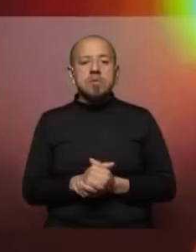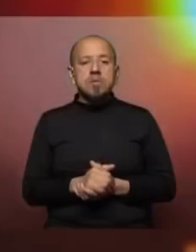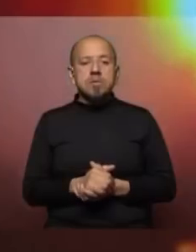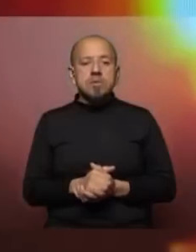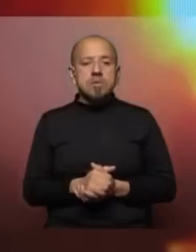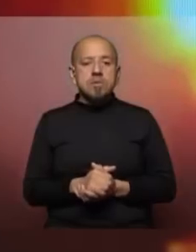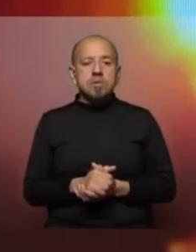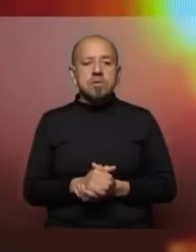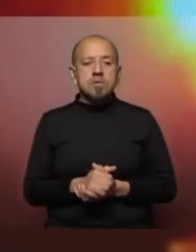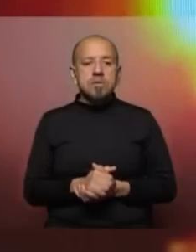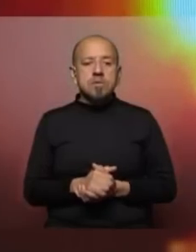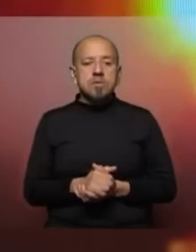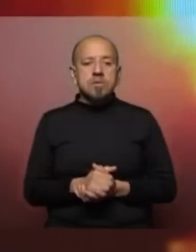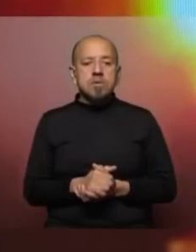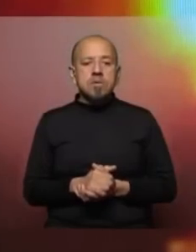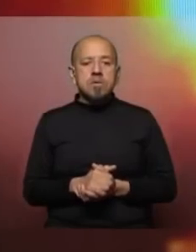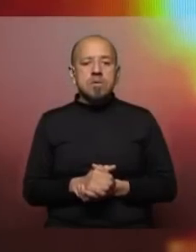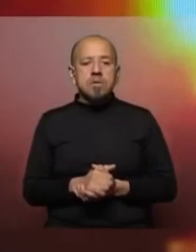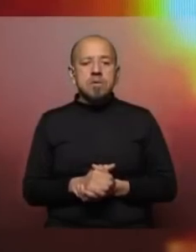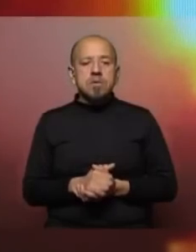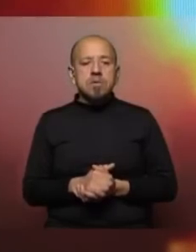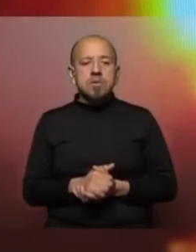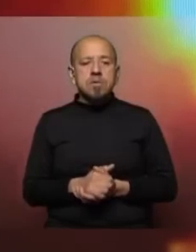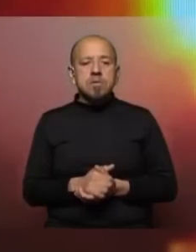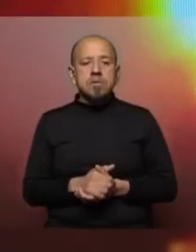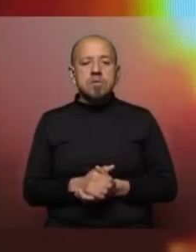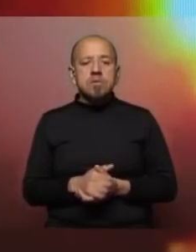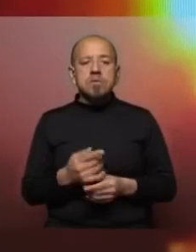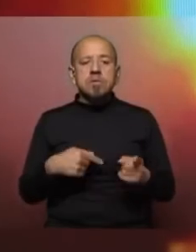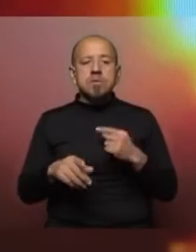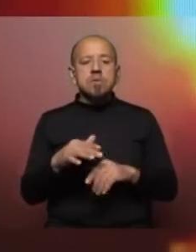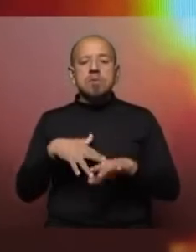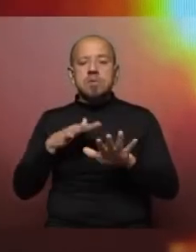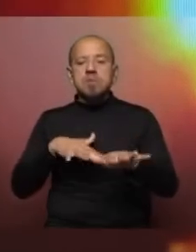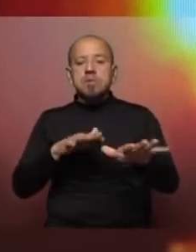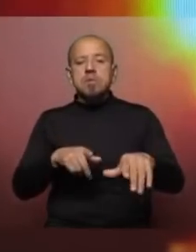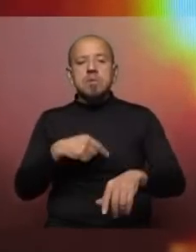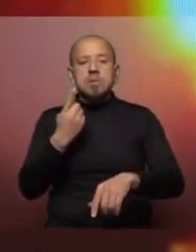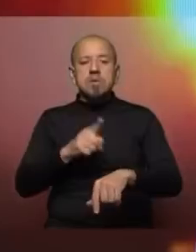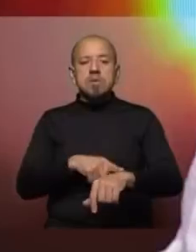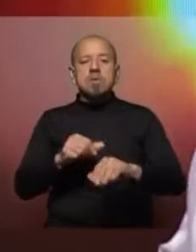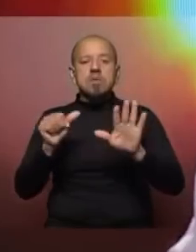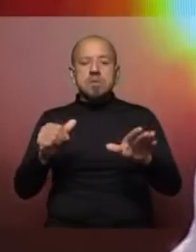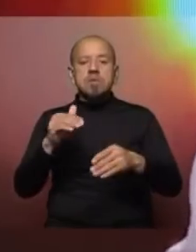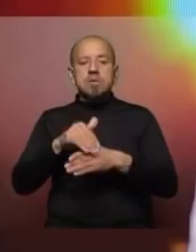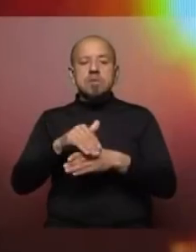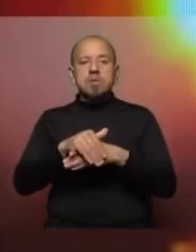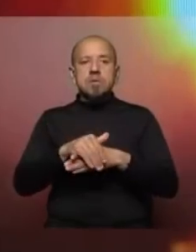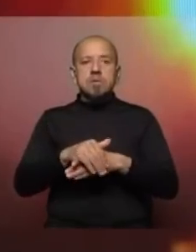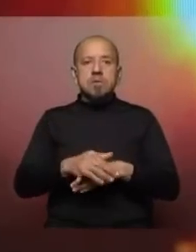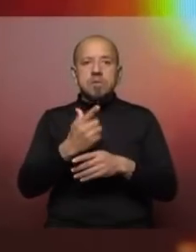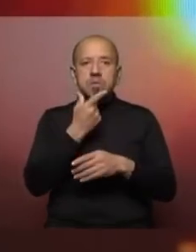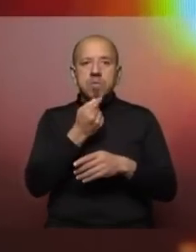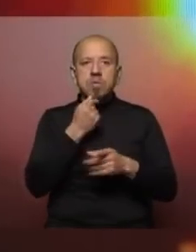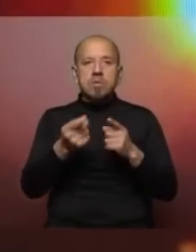eh una más para cerrar González Por lo menos por mi parte recordando además que la marcha es mañana a las 6 de la tarde desde la mañana jueves